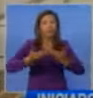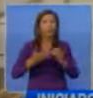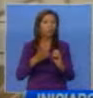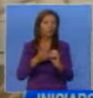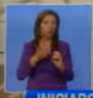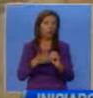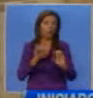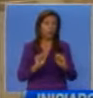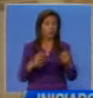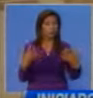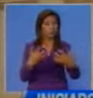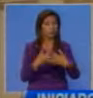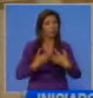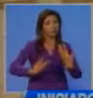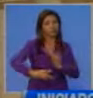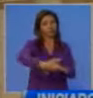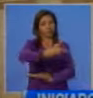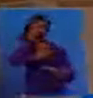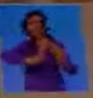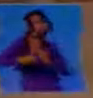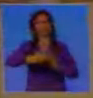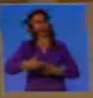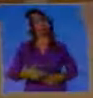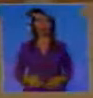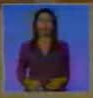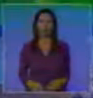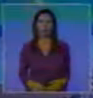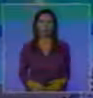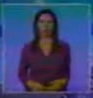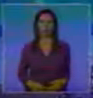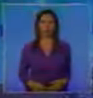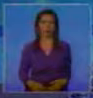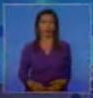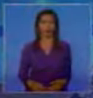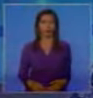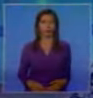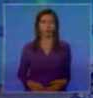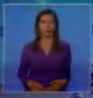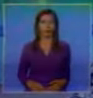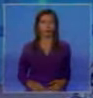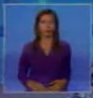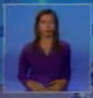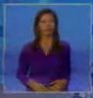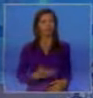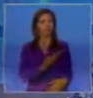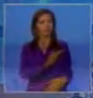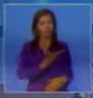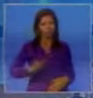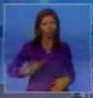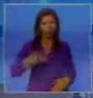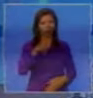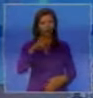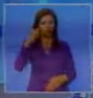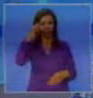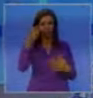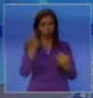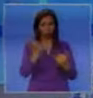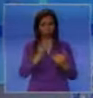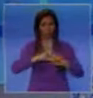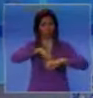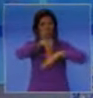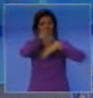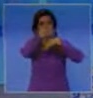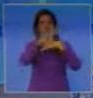el que fue creado. Luis Antonio Ruiz, 24 horas. Y mientras tanto, el presidente Rafael Correa inauguró esta mañana el nuevo